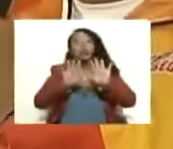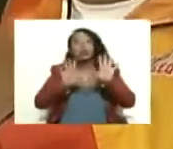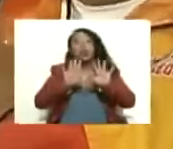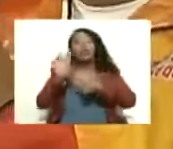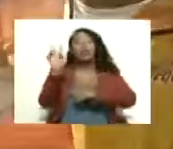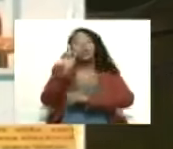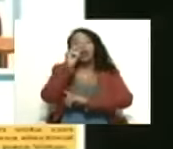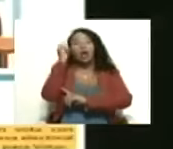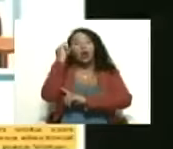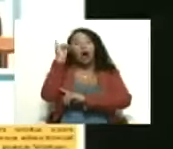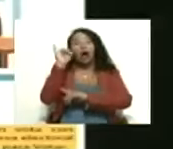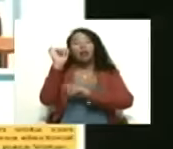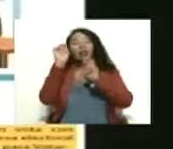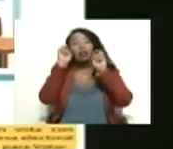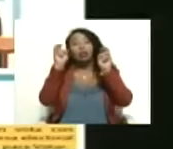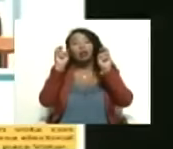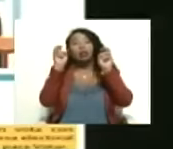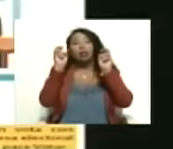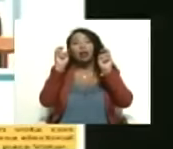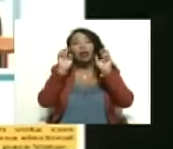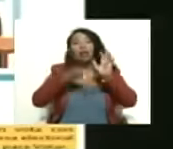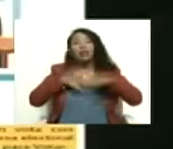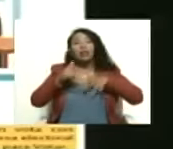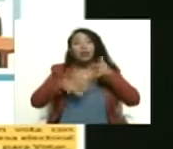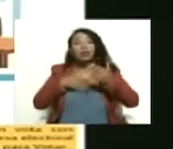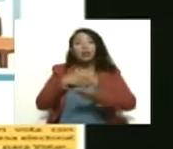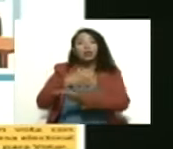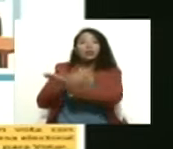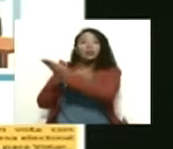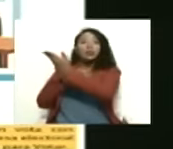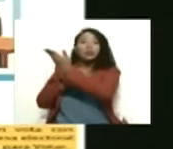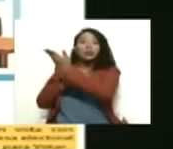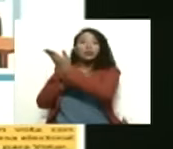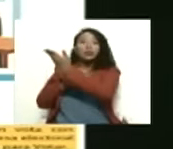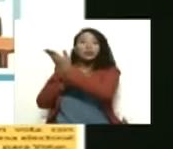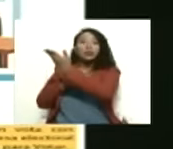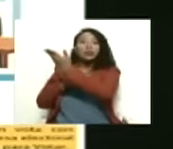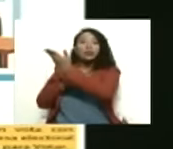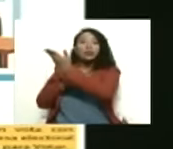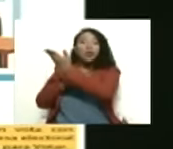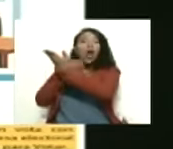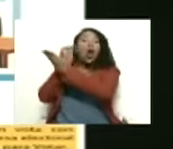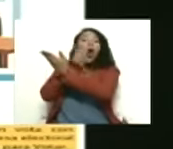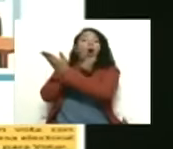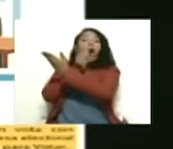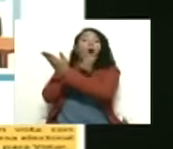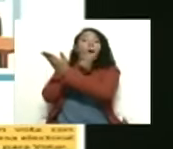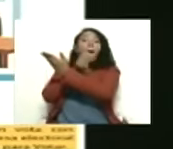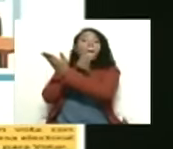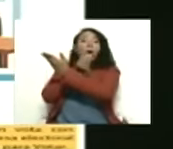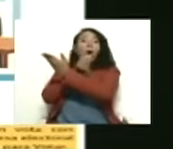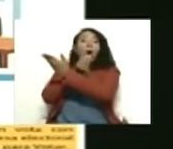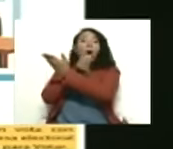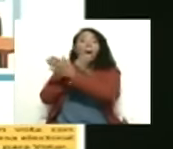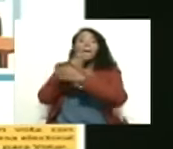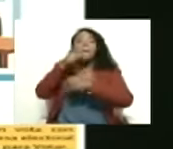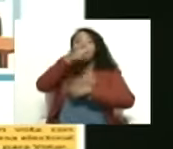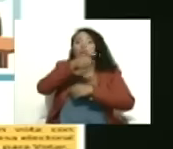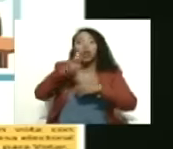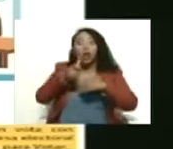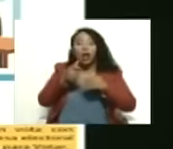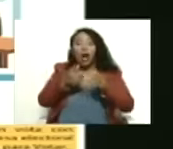estamos muy familiarizados con el acto de votación aquí está la llamada Herradura el momento en que la persona va se